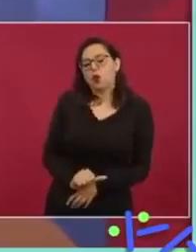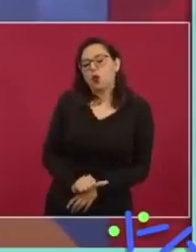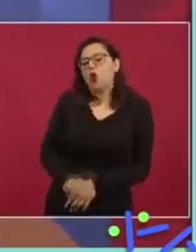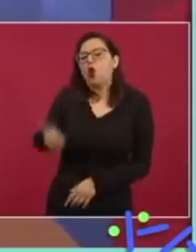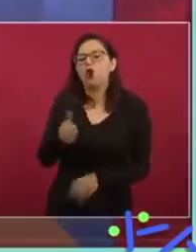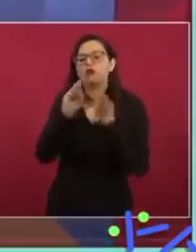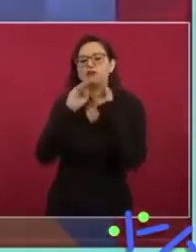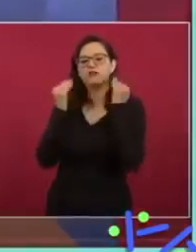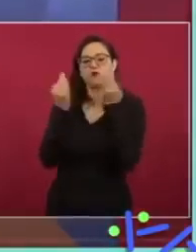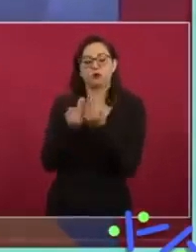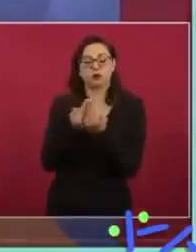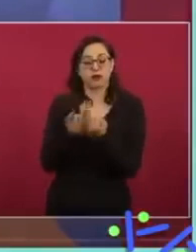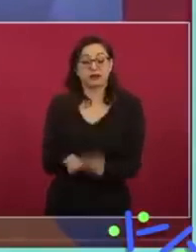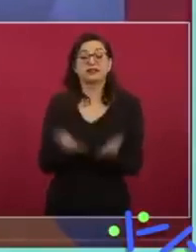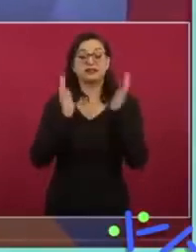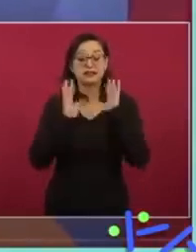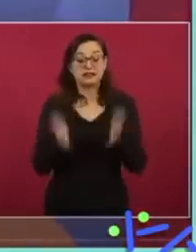porque hay denuncias.